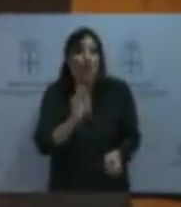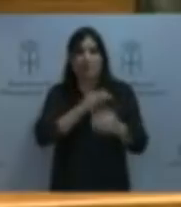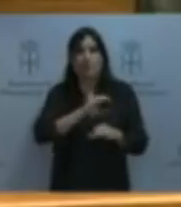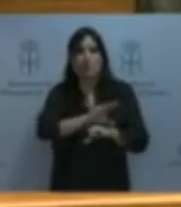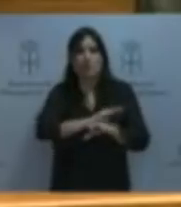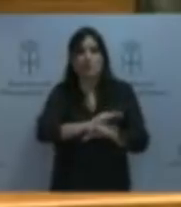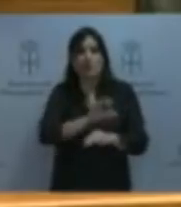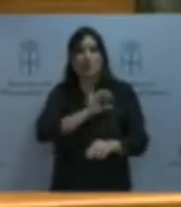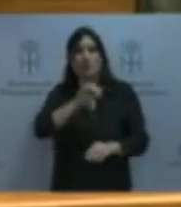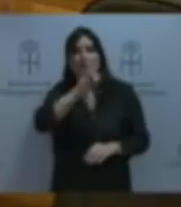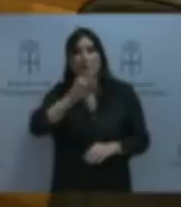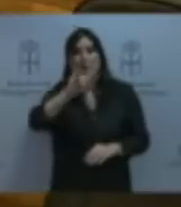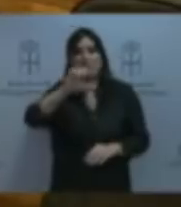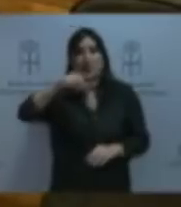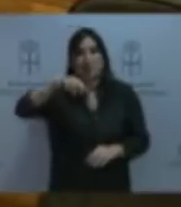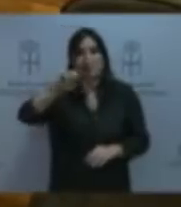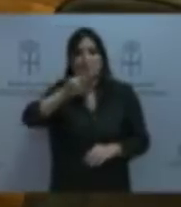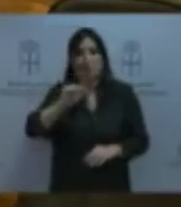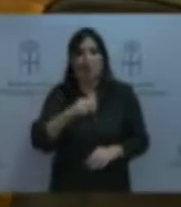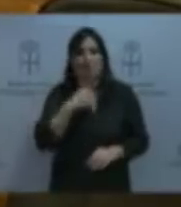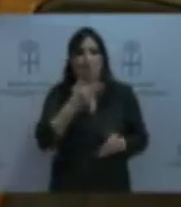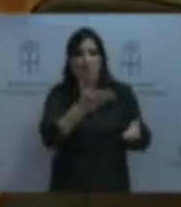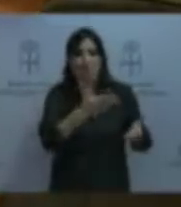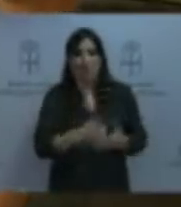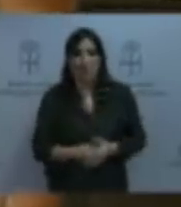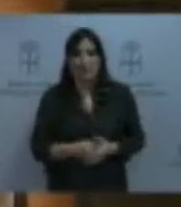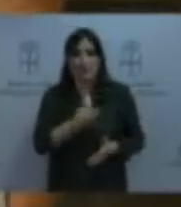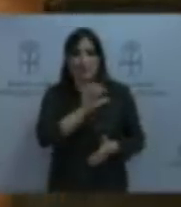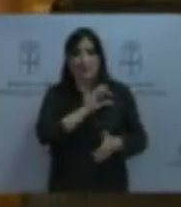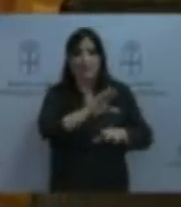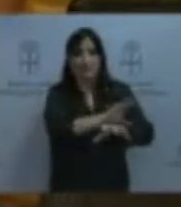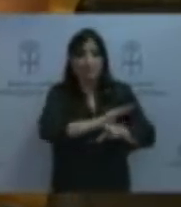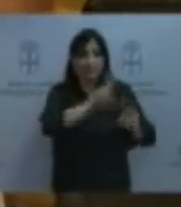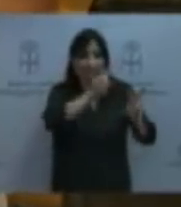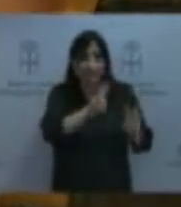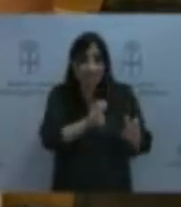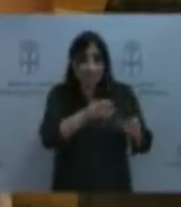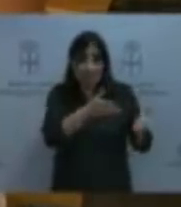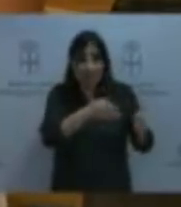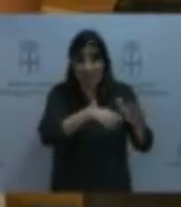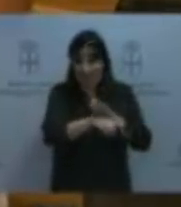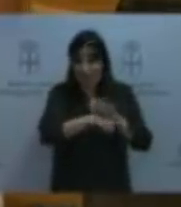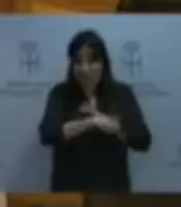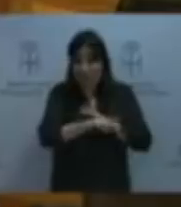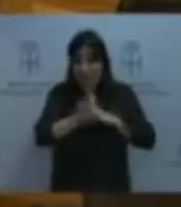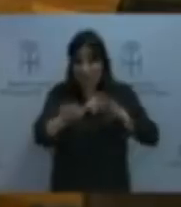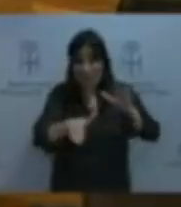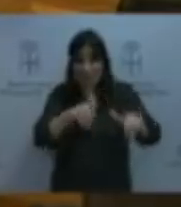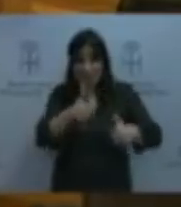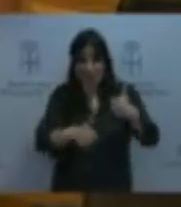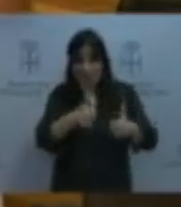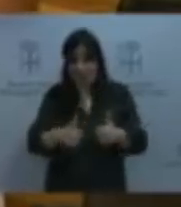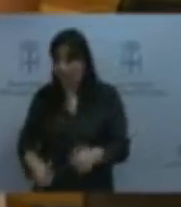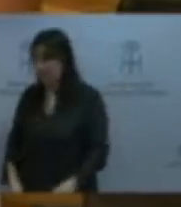profesional. Señor consellero, este asunto, la xestión de la OPE de atención primaria y del SAC, non lle que disgustar a